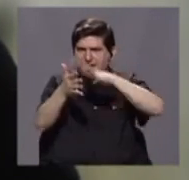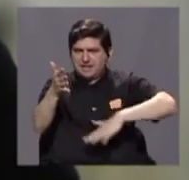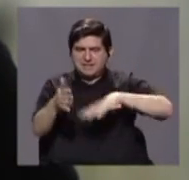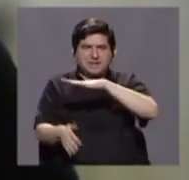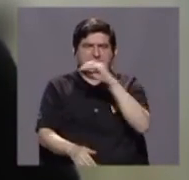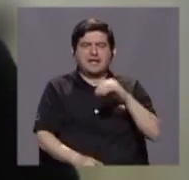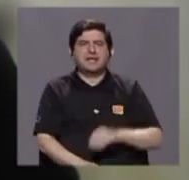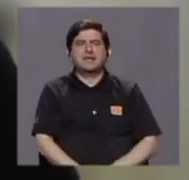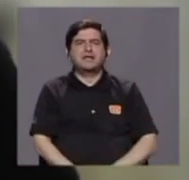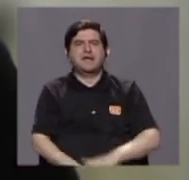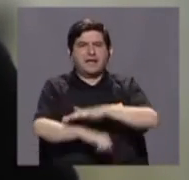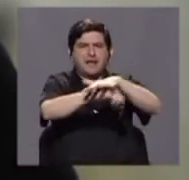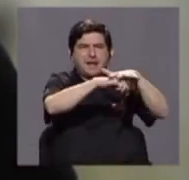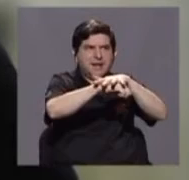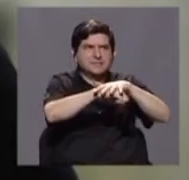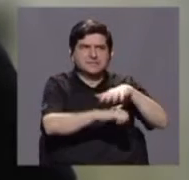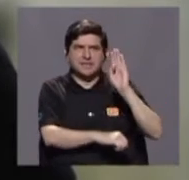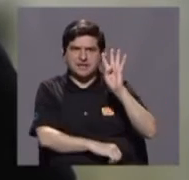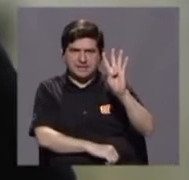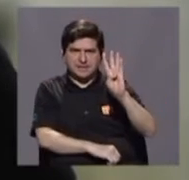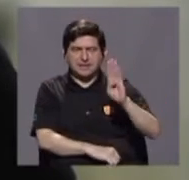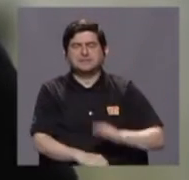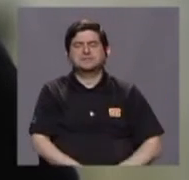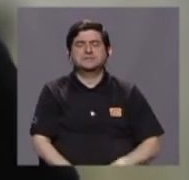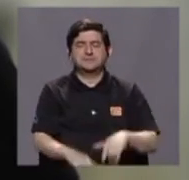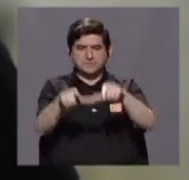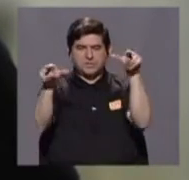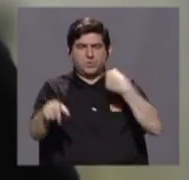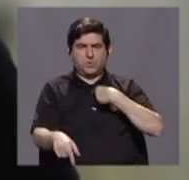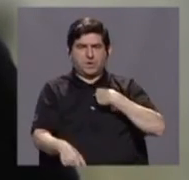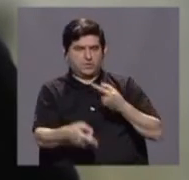que es de mi lugar de origen,